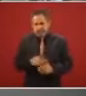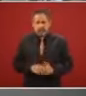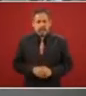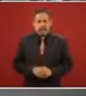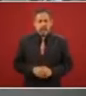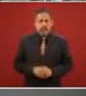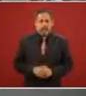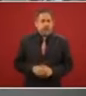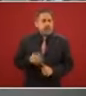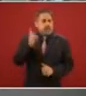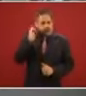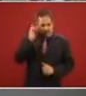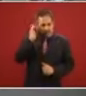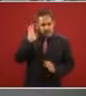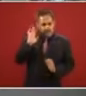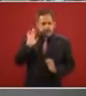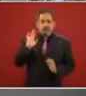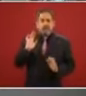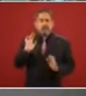ojalá y